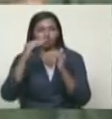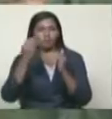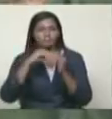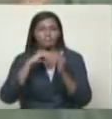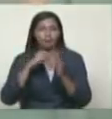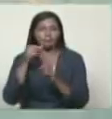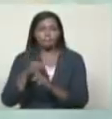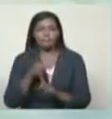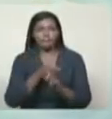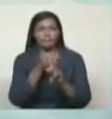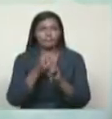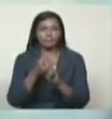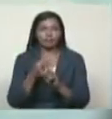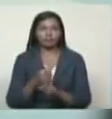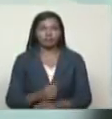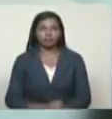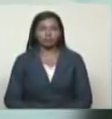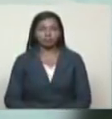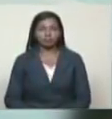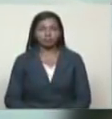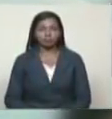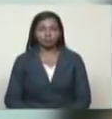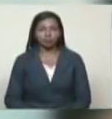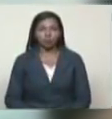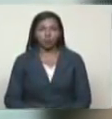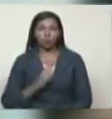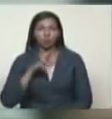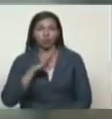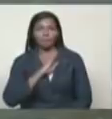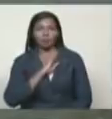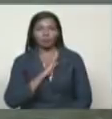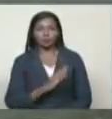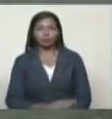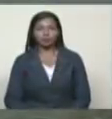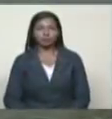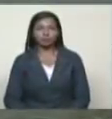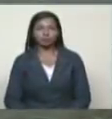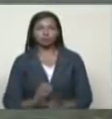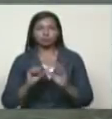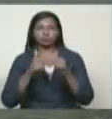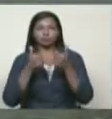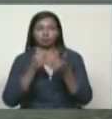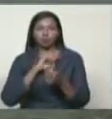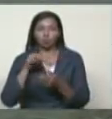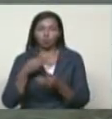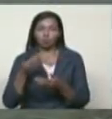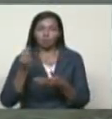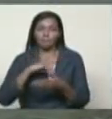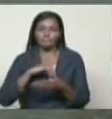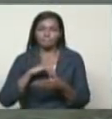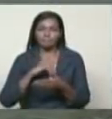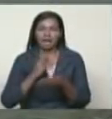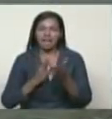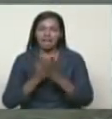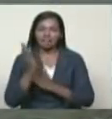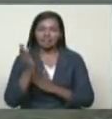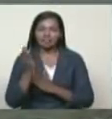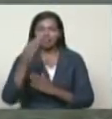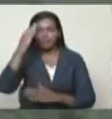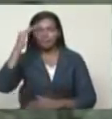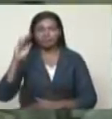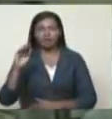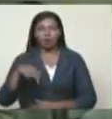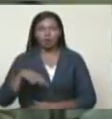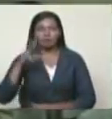combate para que la victoria nos pertenezca. Empecemos entonces esta marcha de la lealtad militar hoy